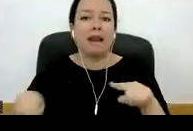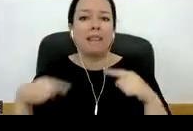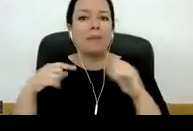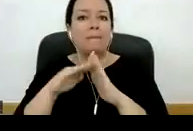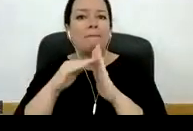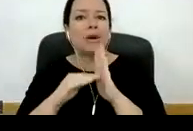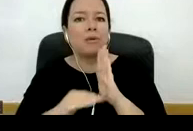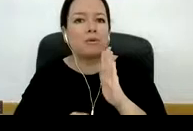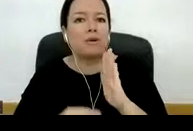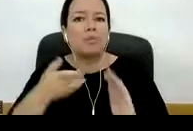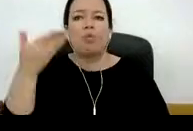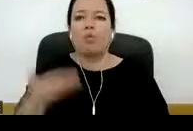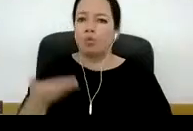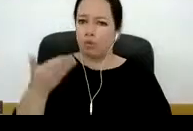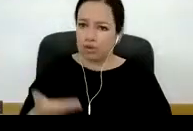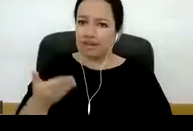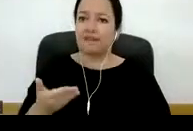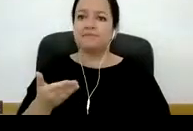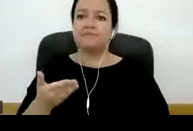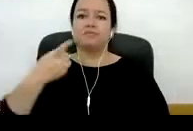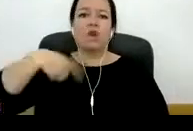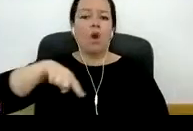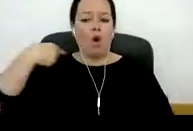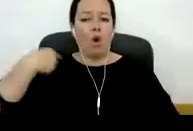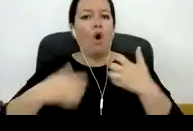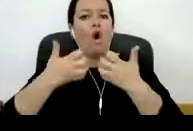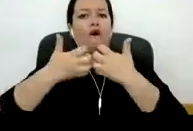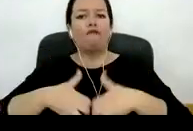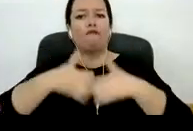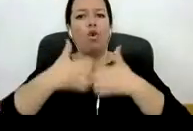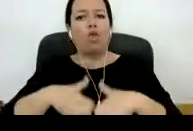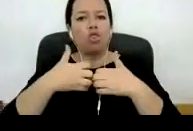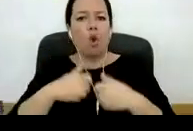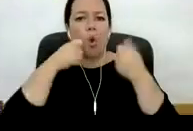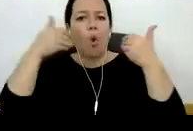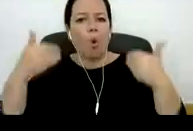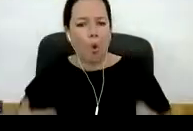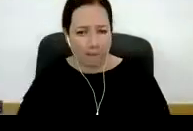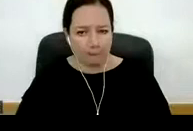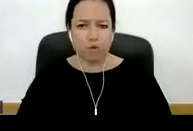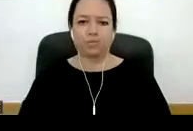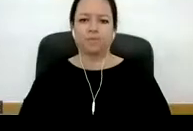son importantísimas a la hora de realizar la mayoría de funciones corporales nuestras, ¿no?